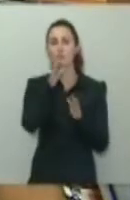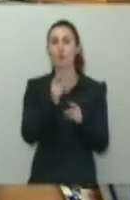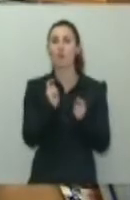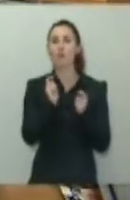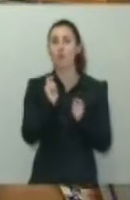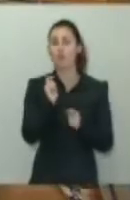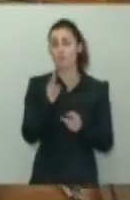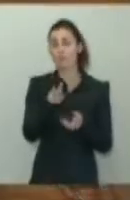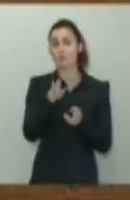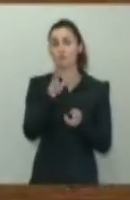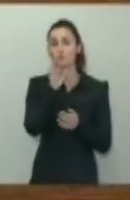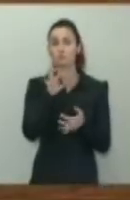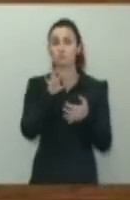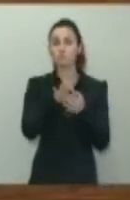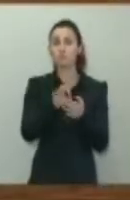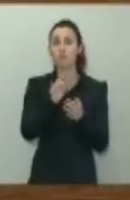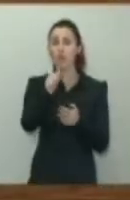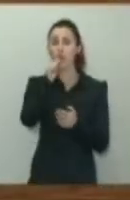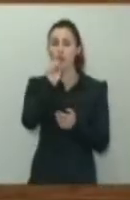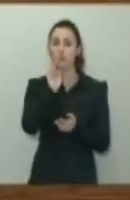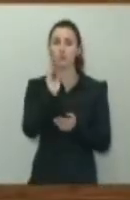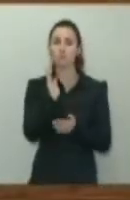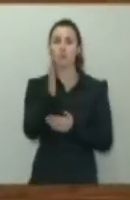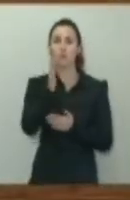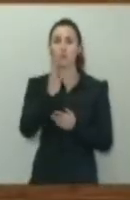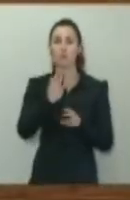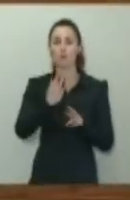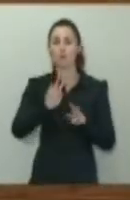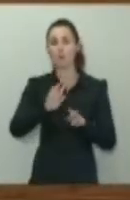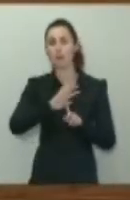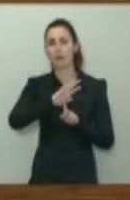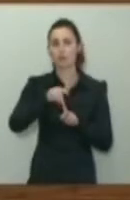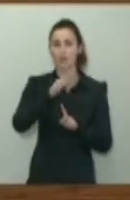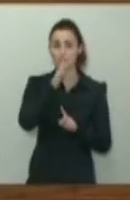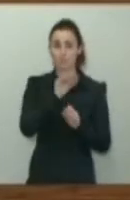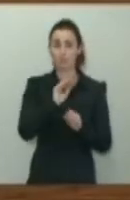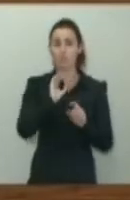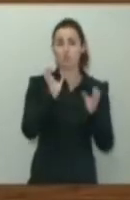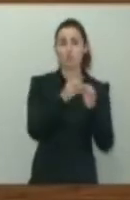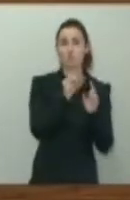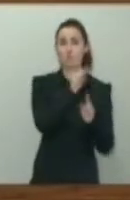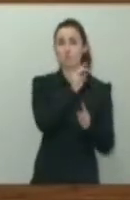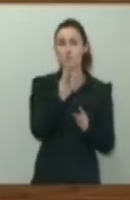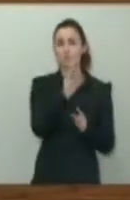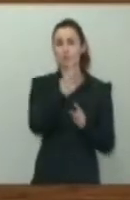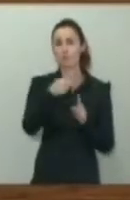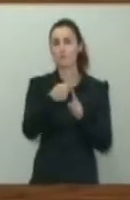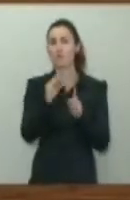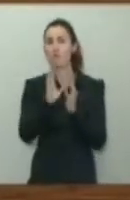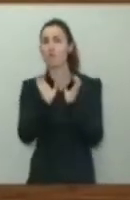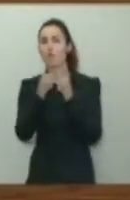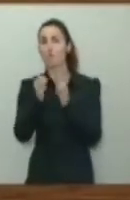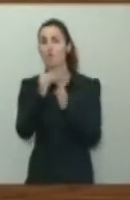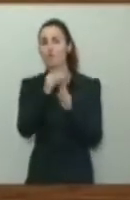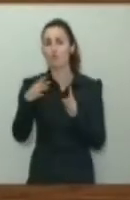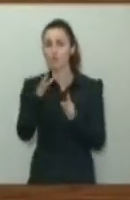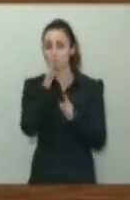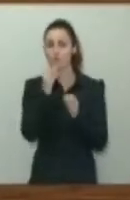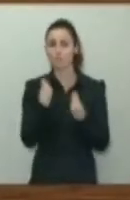agua, tanto por el Grupo Parlamentario Popular como el Grupo Foro Asturias. Pero antes de nada, cabe recordar que este proyecto de